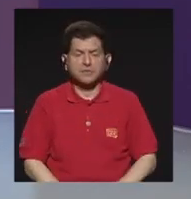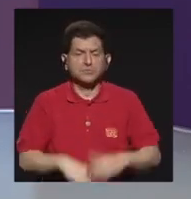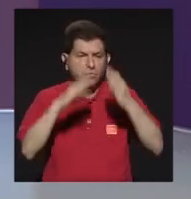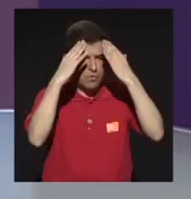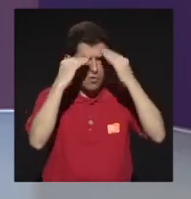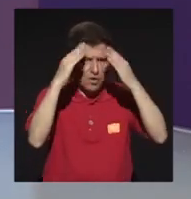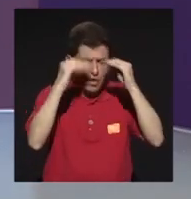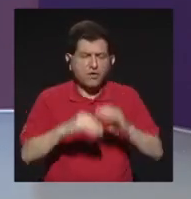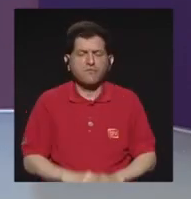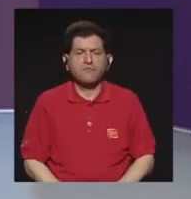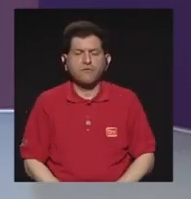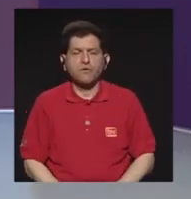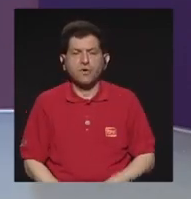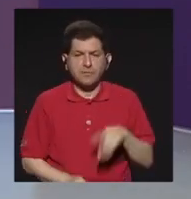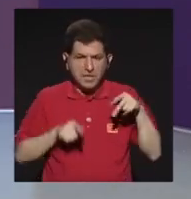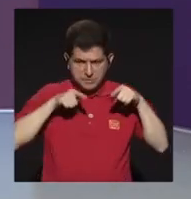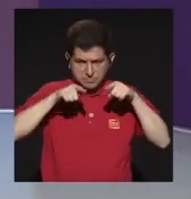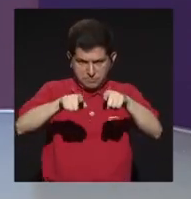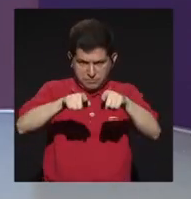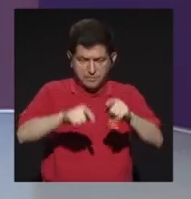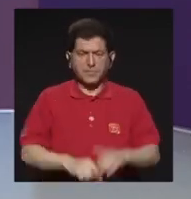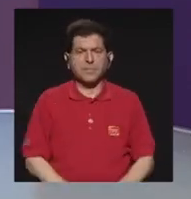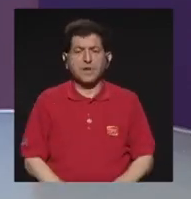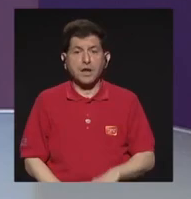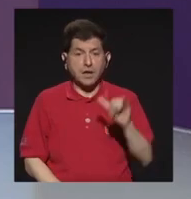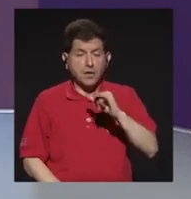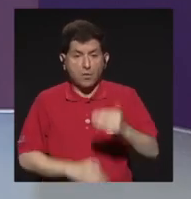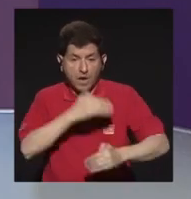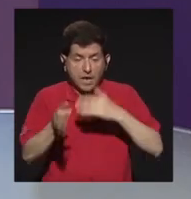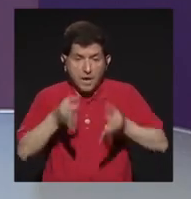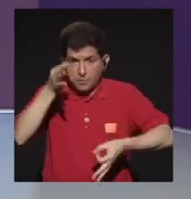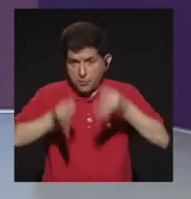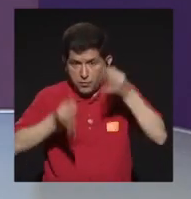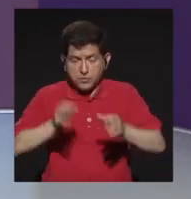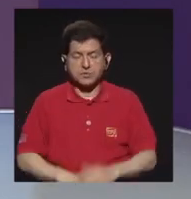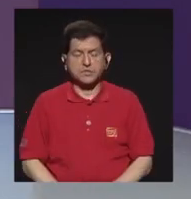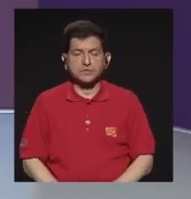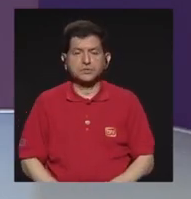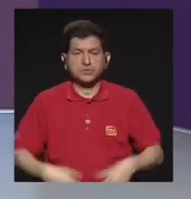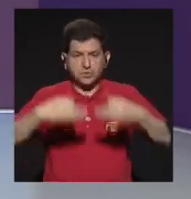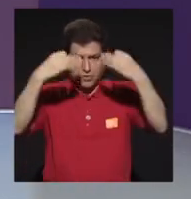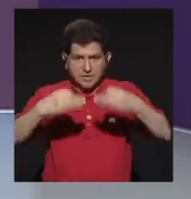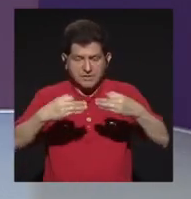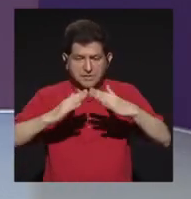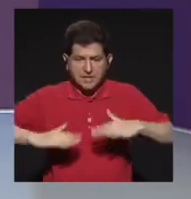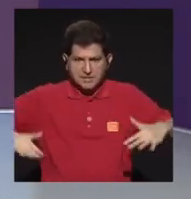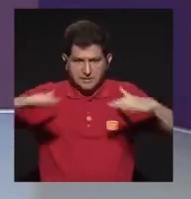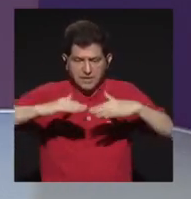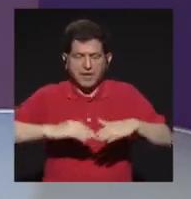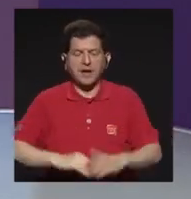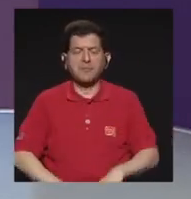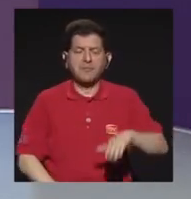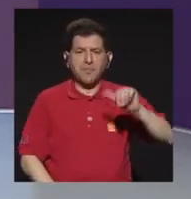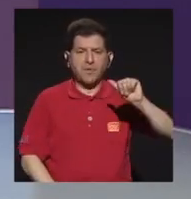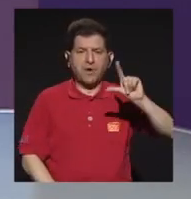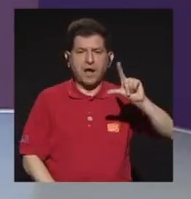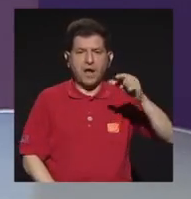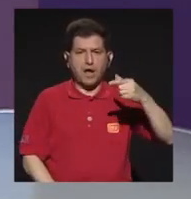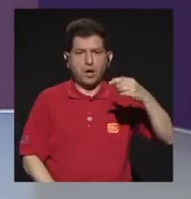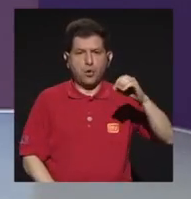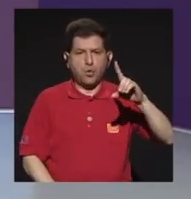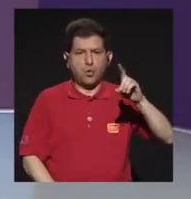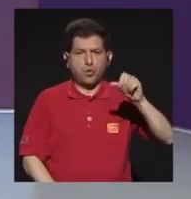informes sombra que están litigando porque además la sentencia del campo algodonero que se le dio a ciudad juárez ha